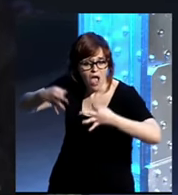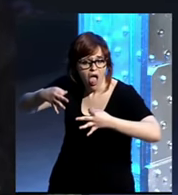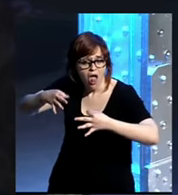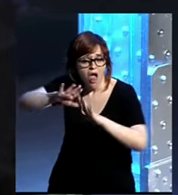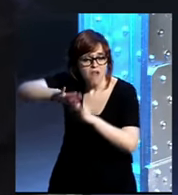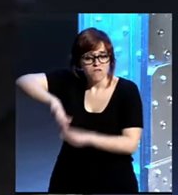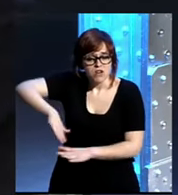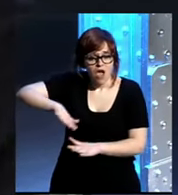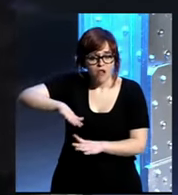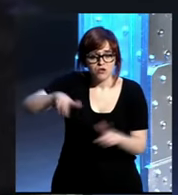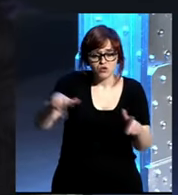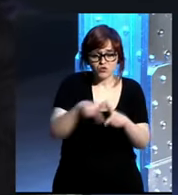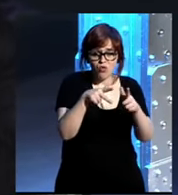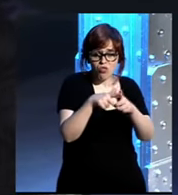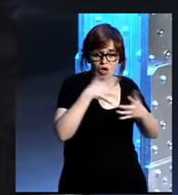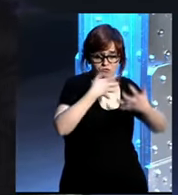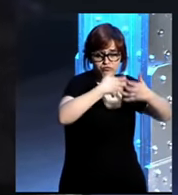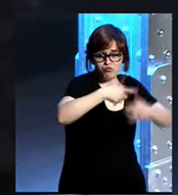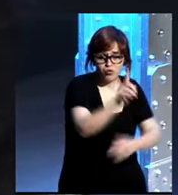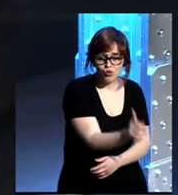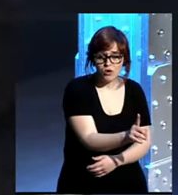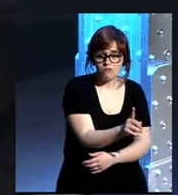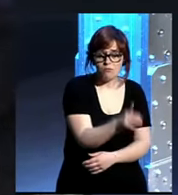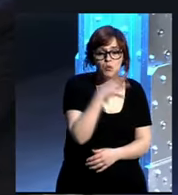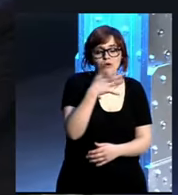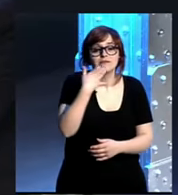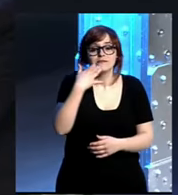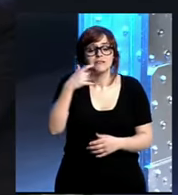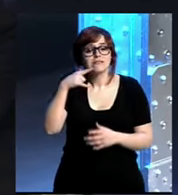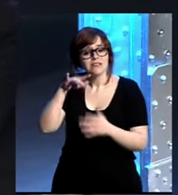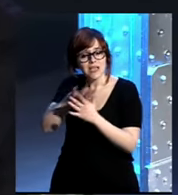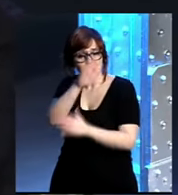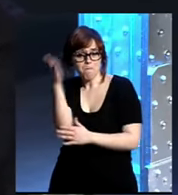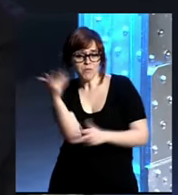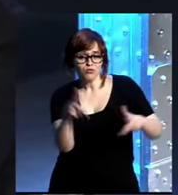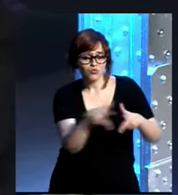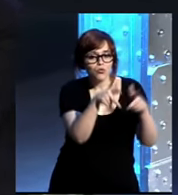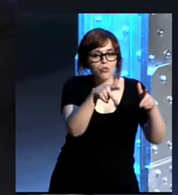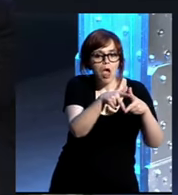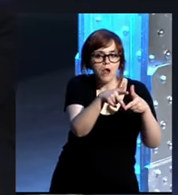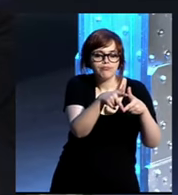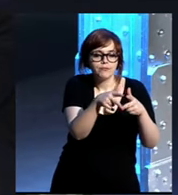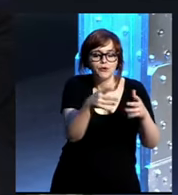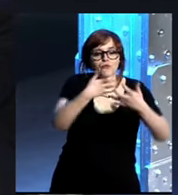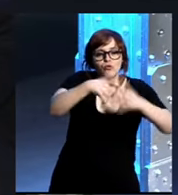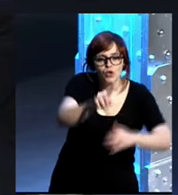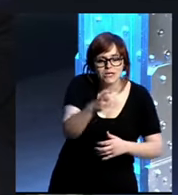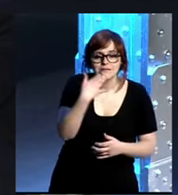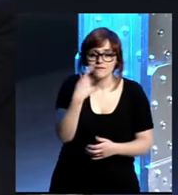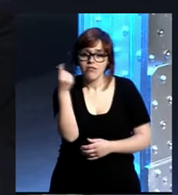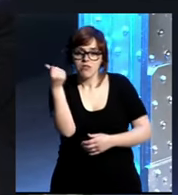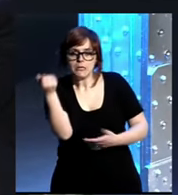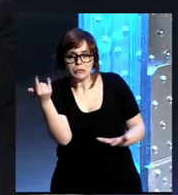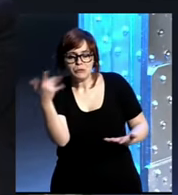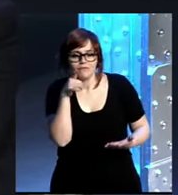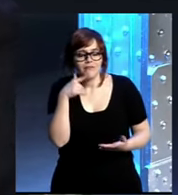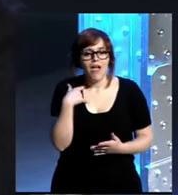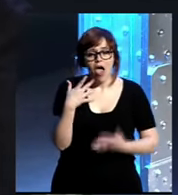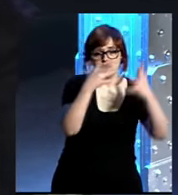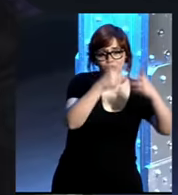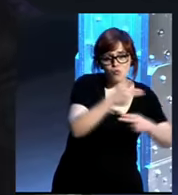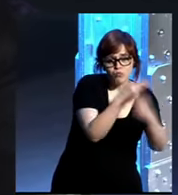sostenible en el tiempo, termina pidiendo fondos públicos. Que si no tiene impacto social, es otra cosa. Y si no crea tejido comunitario, pues es otra